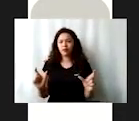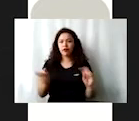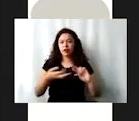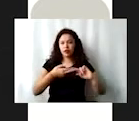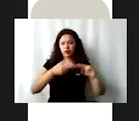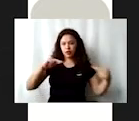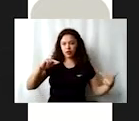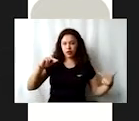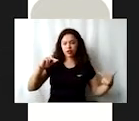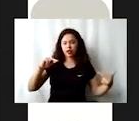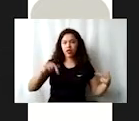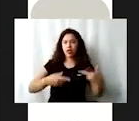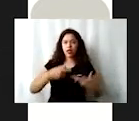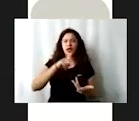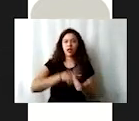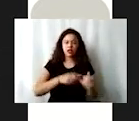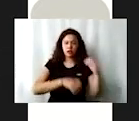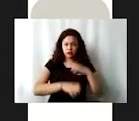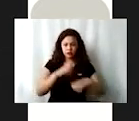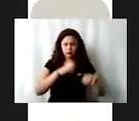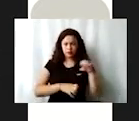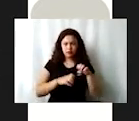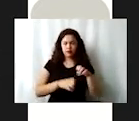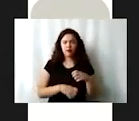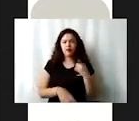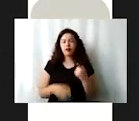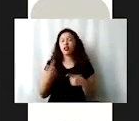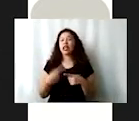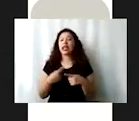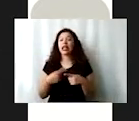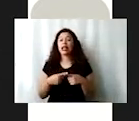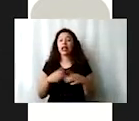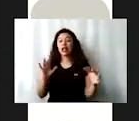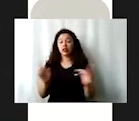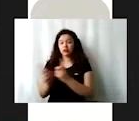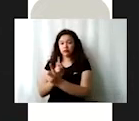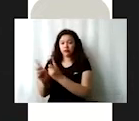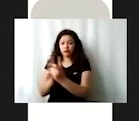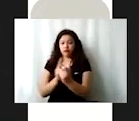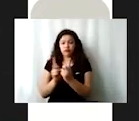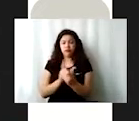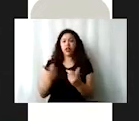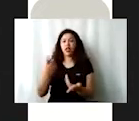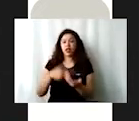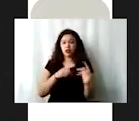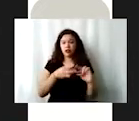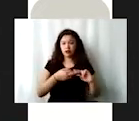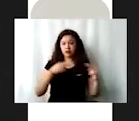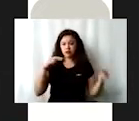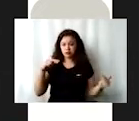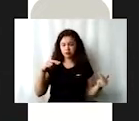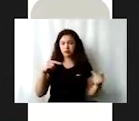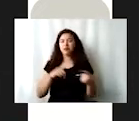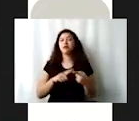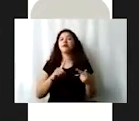interior de la compañía, o sea, ¿con quién se va a relacionar? Al interior de la compañía, directo